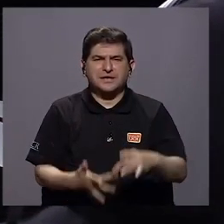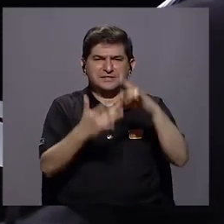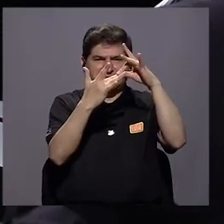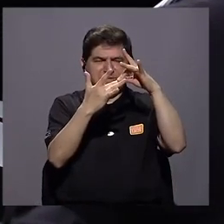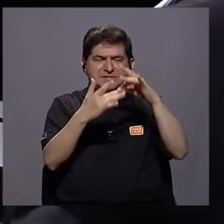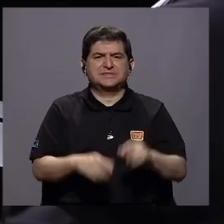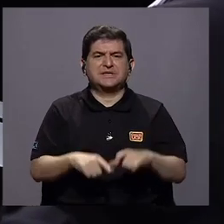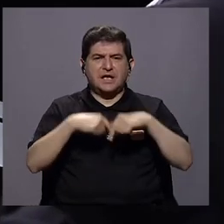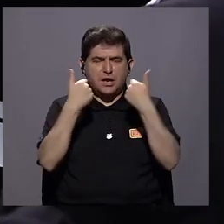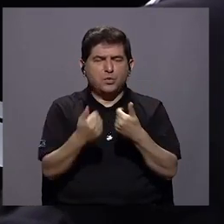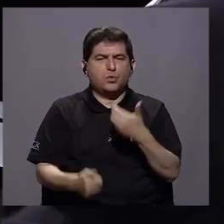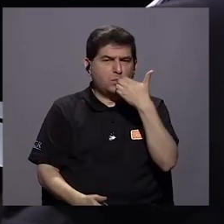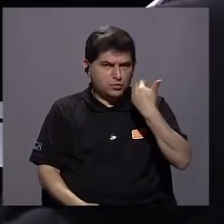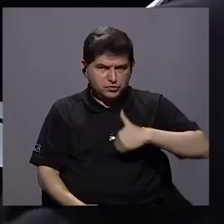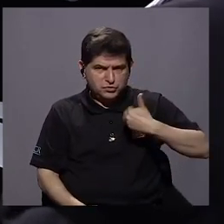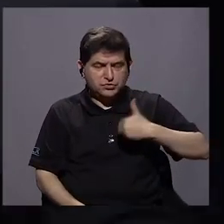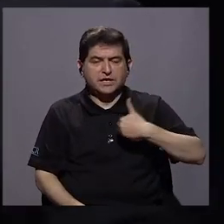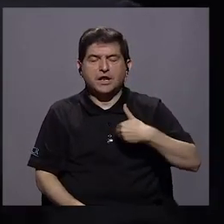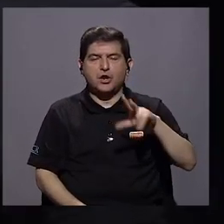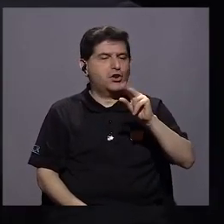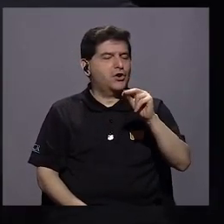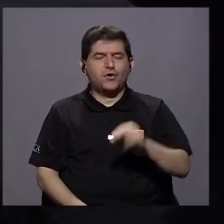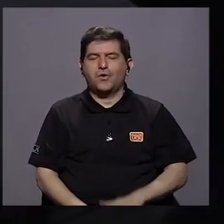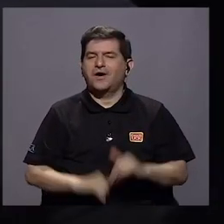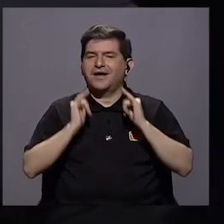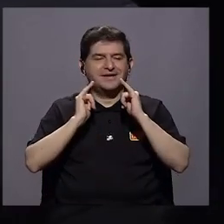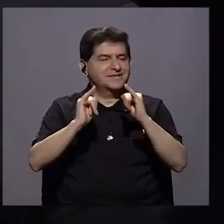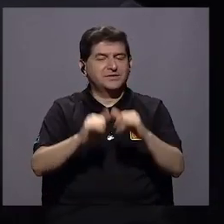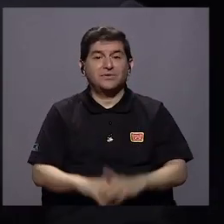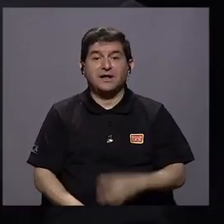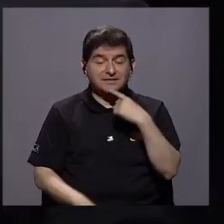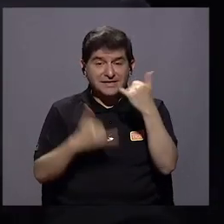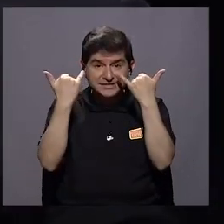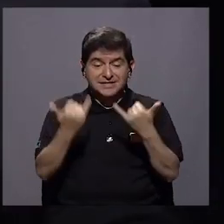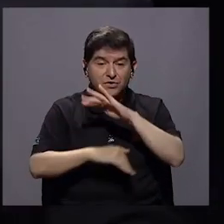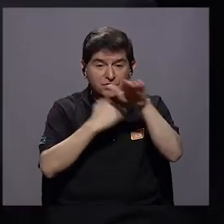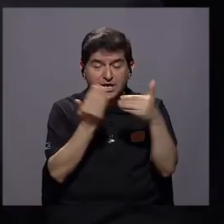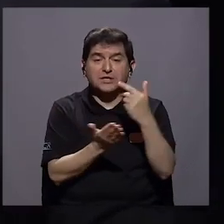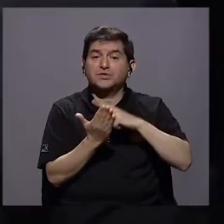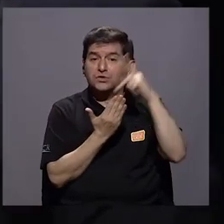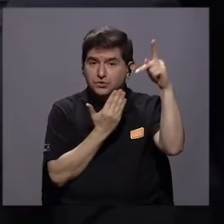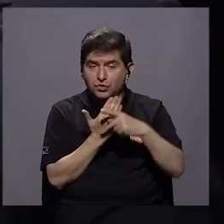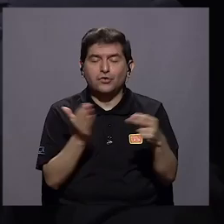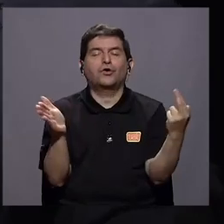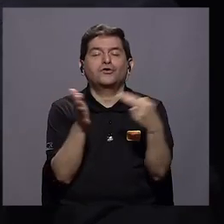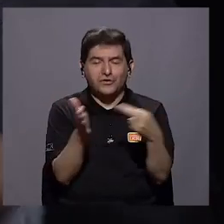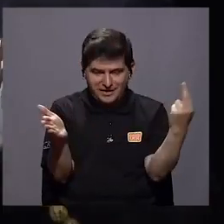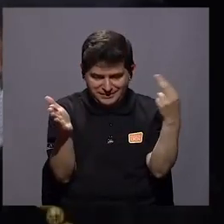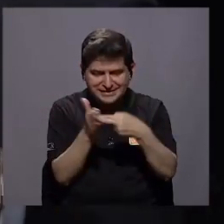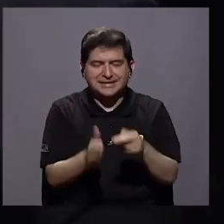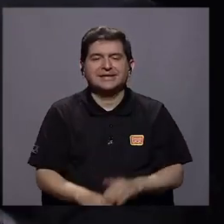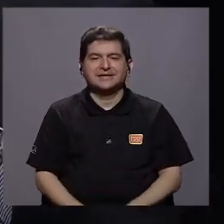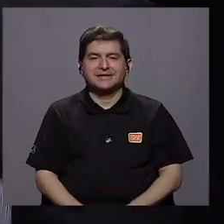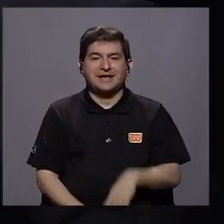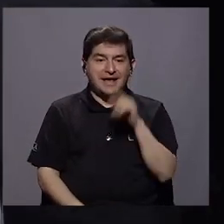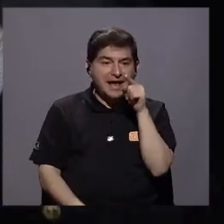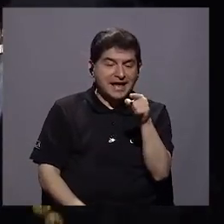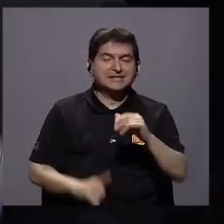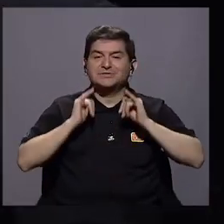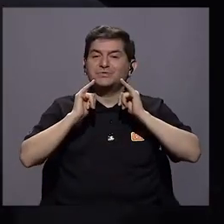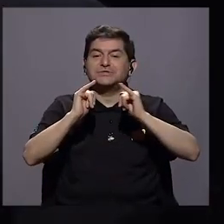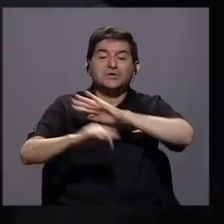los sectores más privilegiados, entonces. No, señor, aquí es parejo. Lo hemos venido diciendo durante todo este programa. Repitámoslo, esto